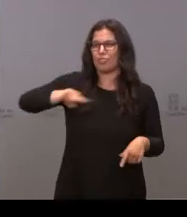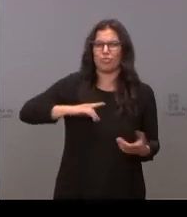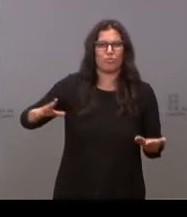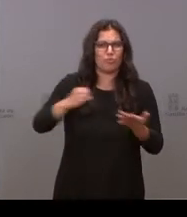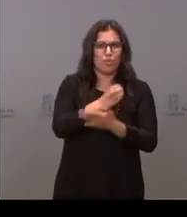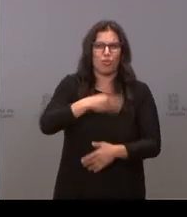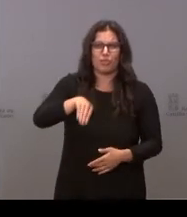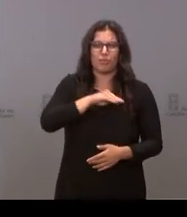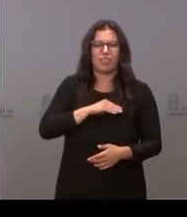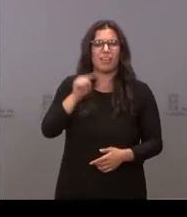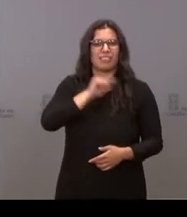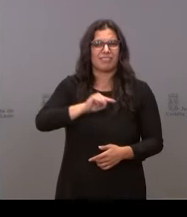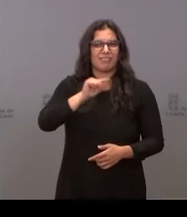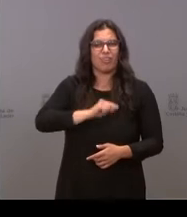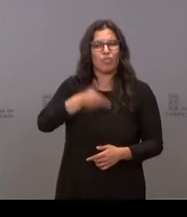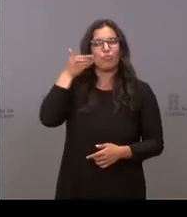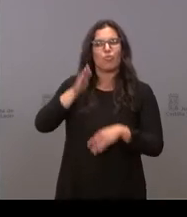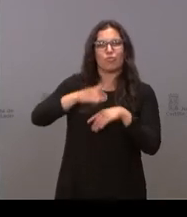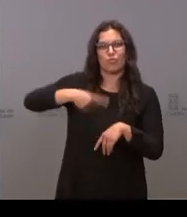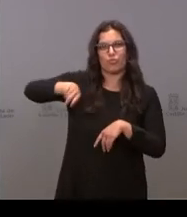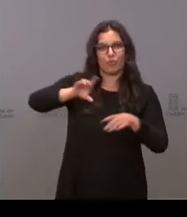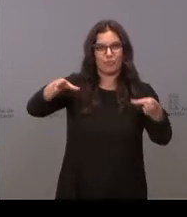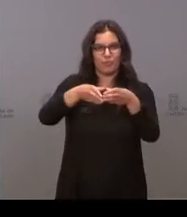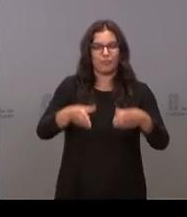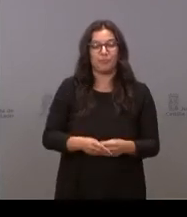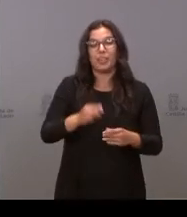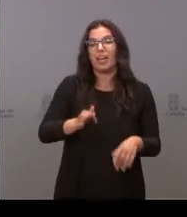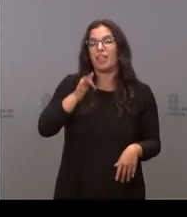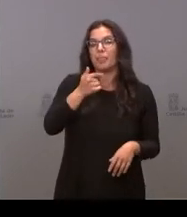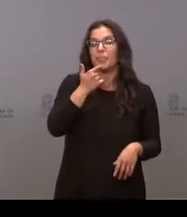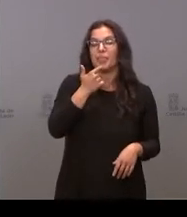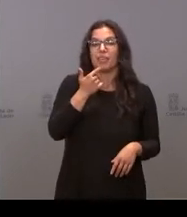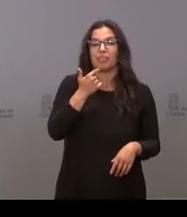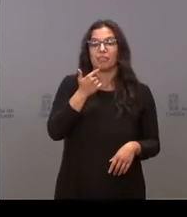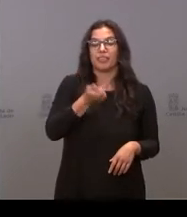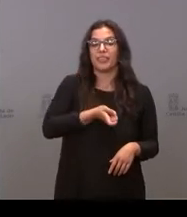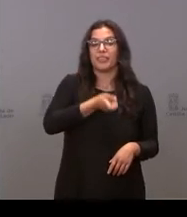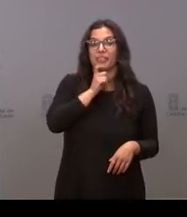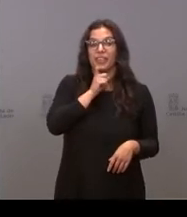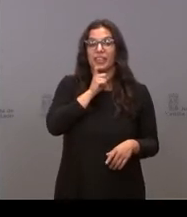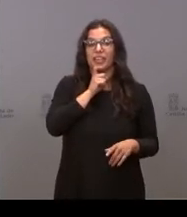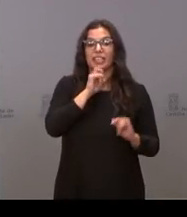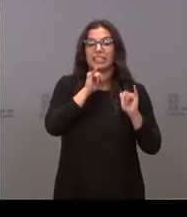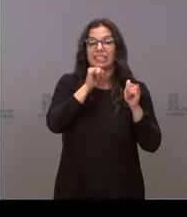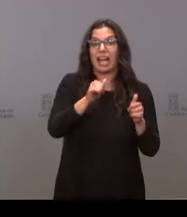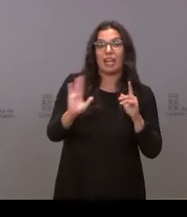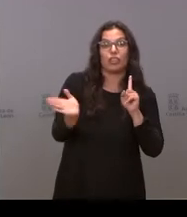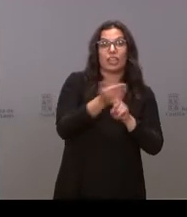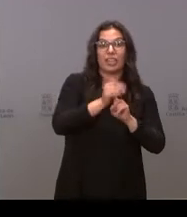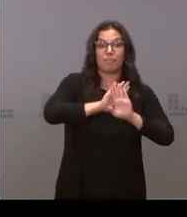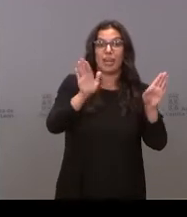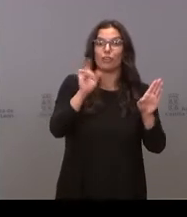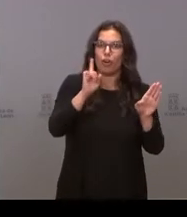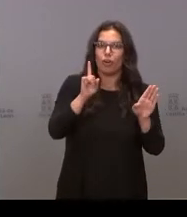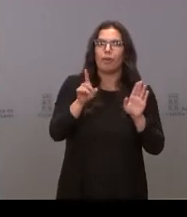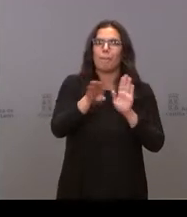país de vosotros, ¿no? Y además dicen que lo difícil no es llegar, sino mantenerse, y vosotros os estáis